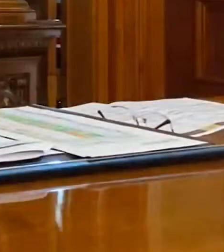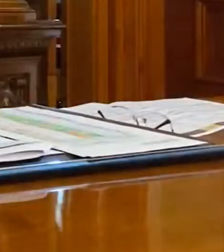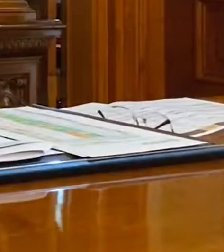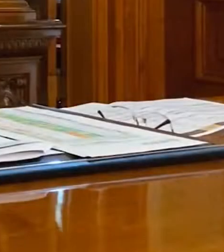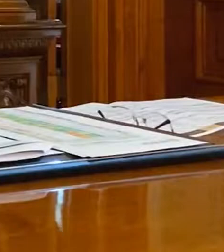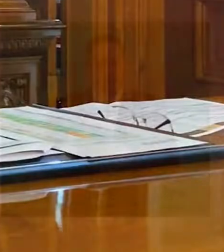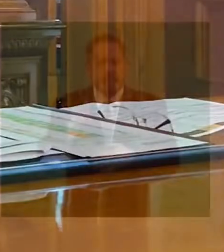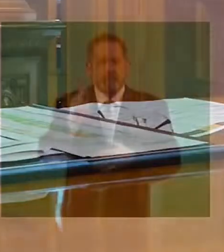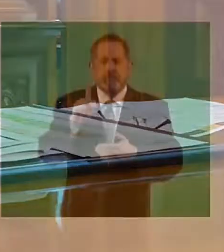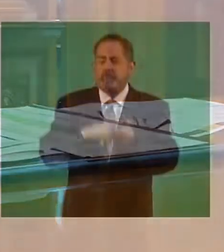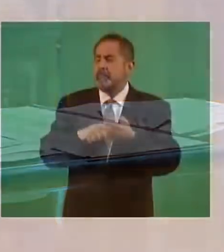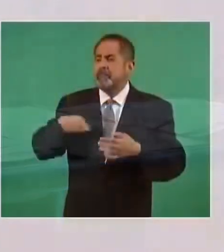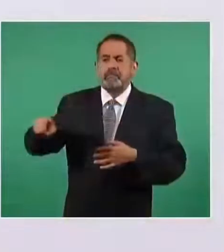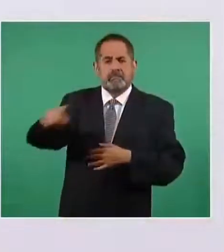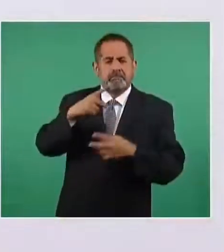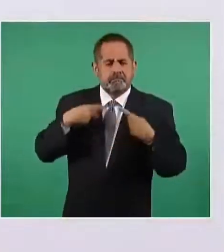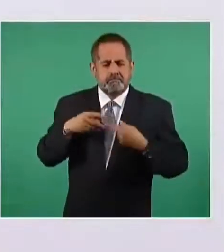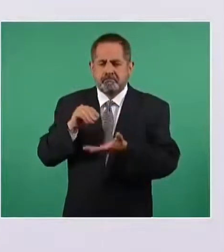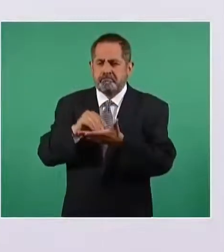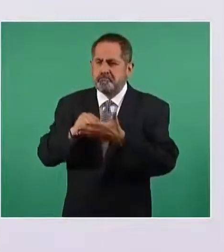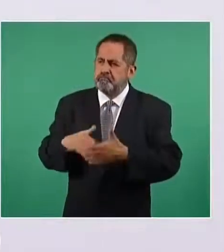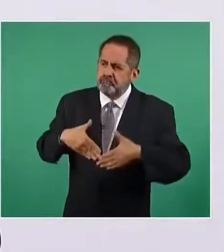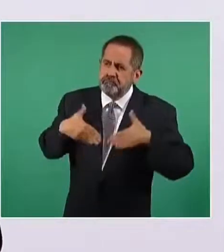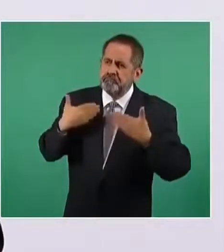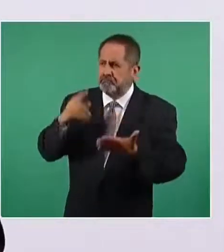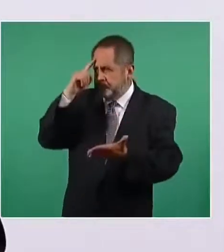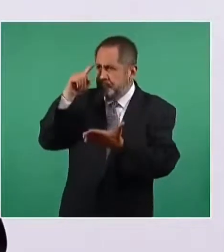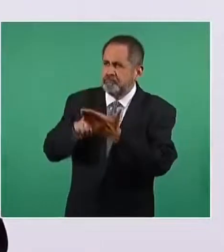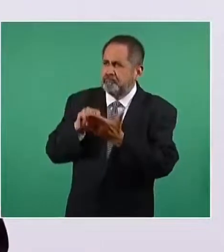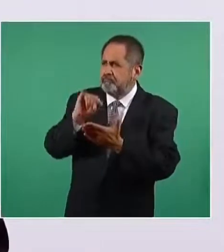doctor. Para cerrar, entonces. Conclusión, pues que